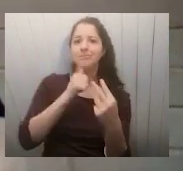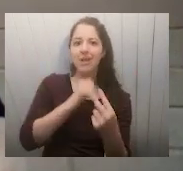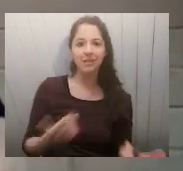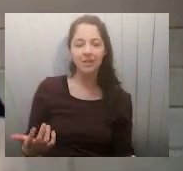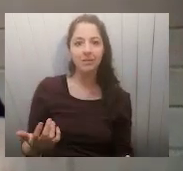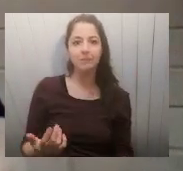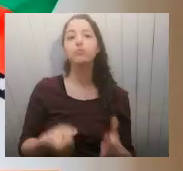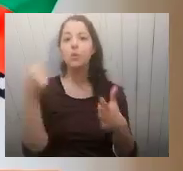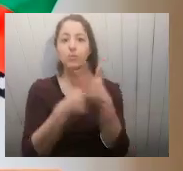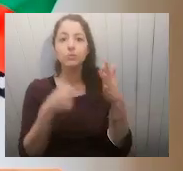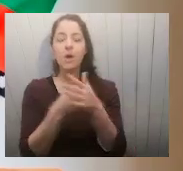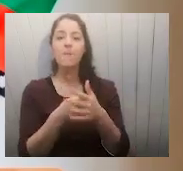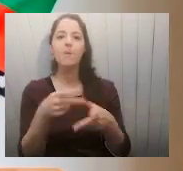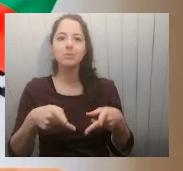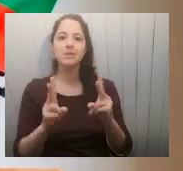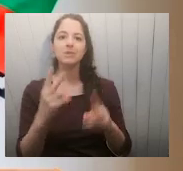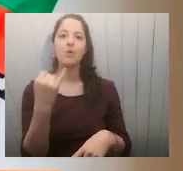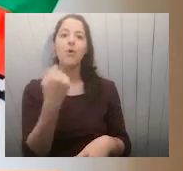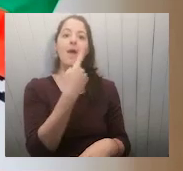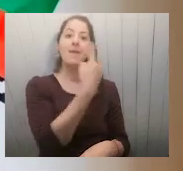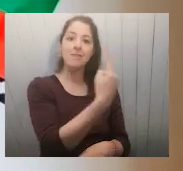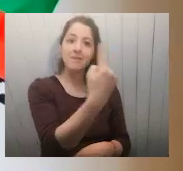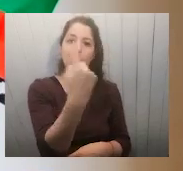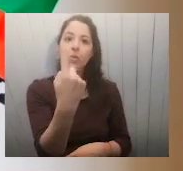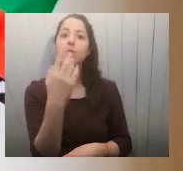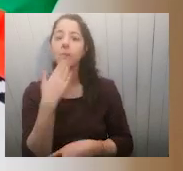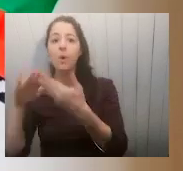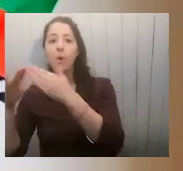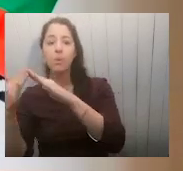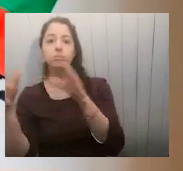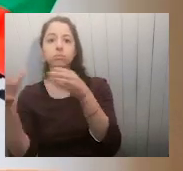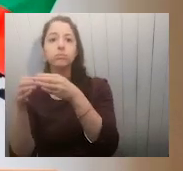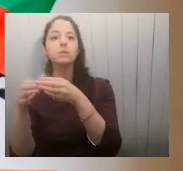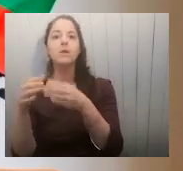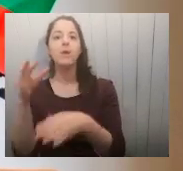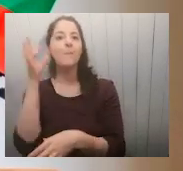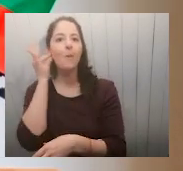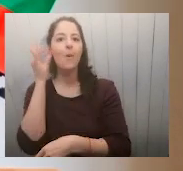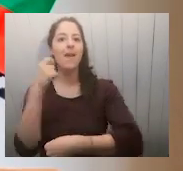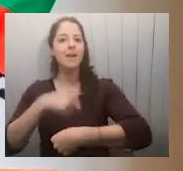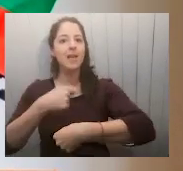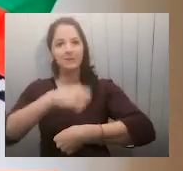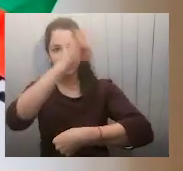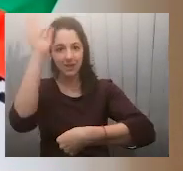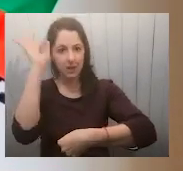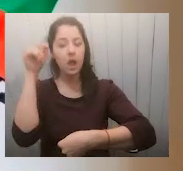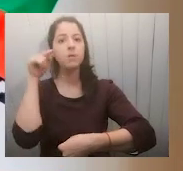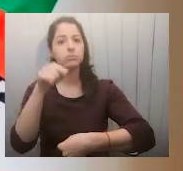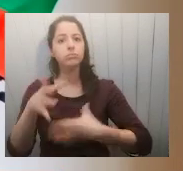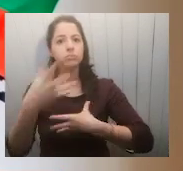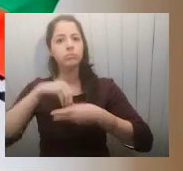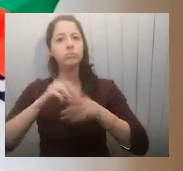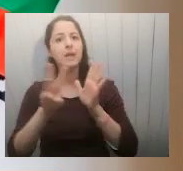han invisibilizado. Luchamos por el respeto de los derechos individuales y colectivos de las mujeres indígenas y por